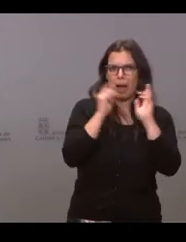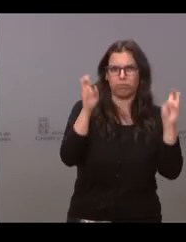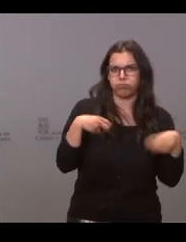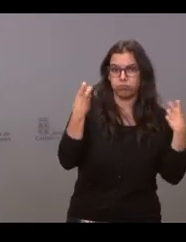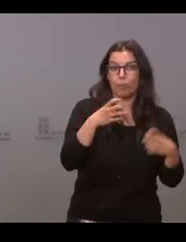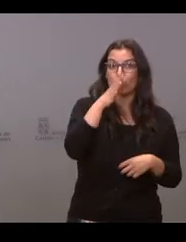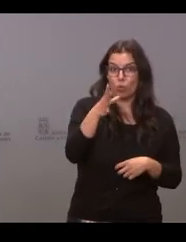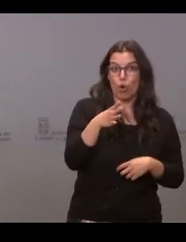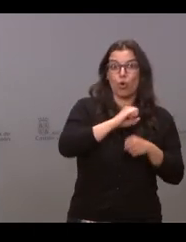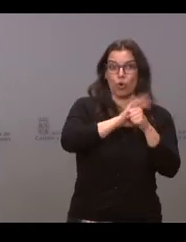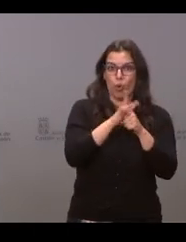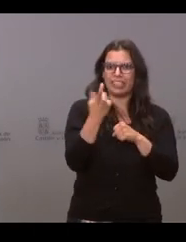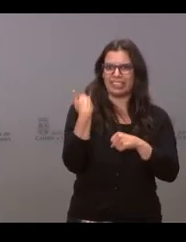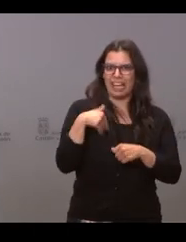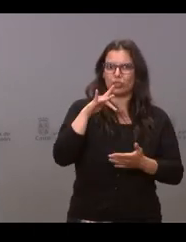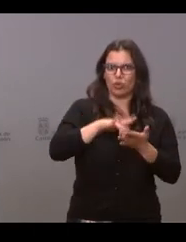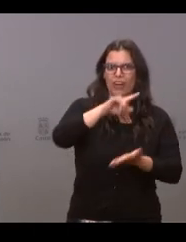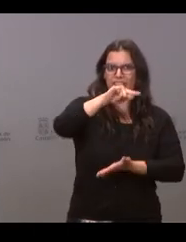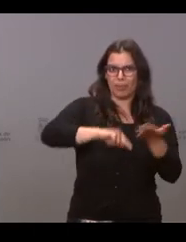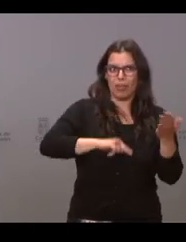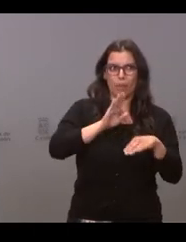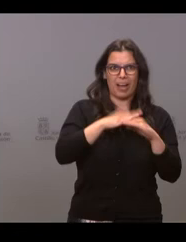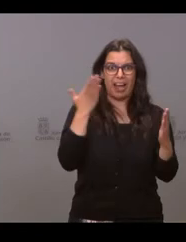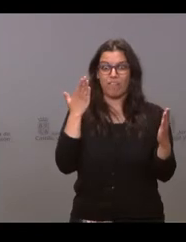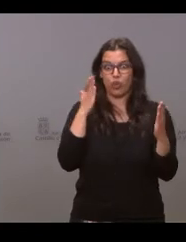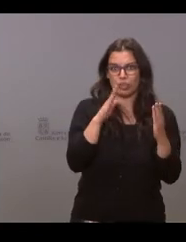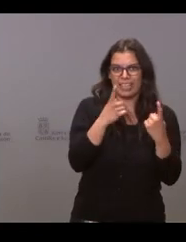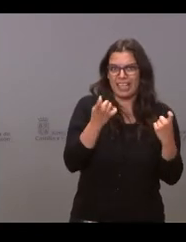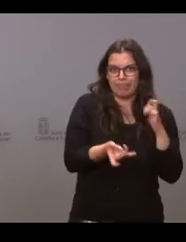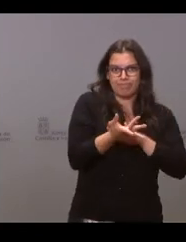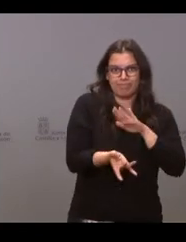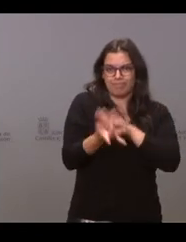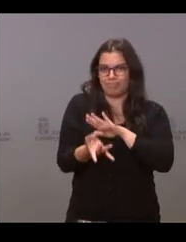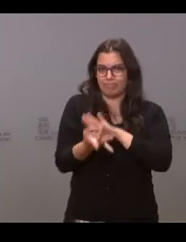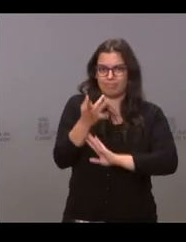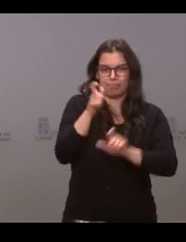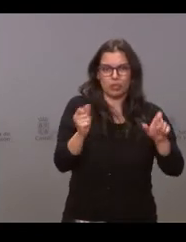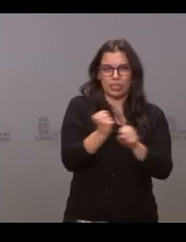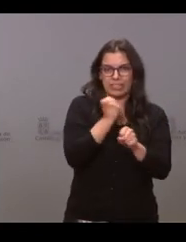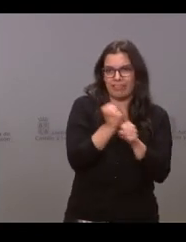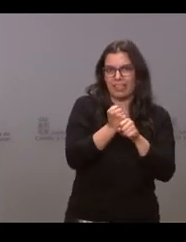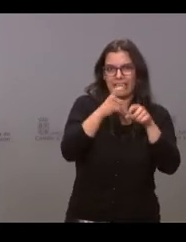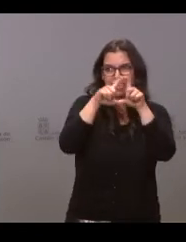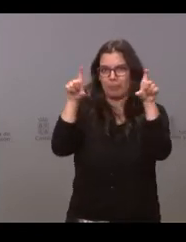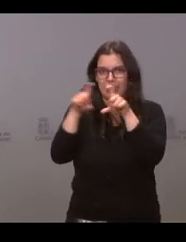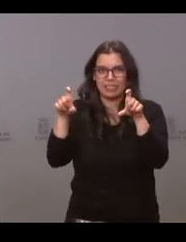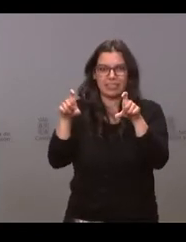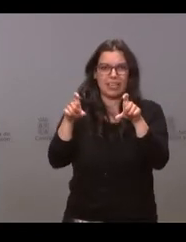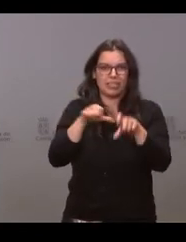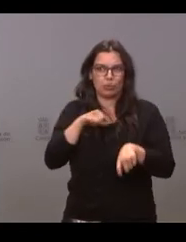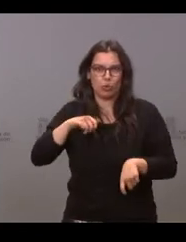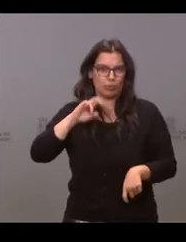del cobi que tuvimos que firmar para hacer frente a las necesidades que tenían los trabajadores las empresas y los autónomos